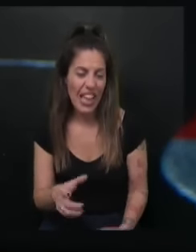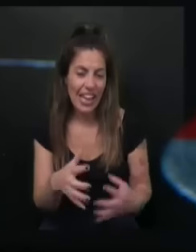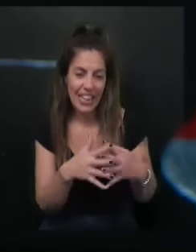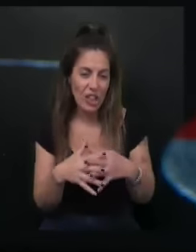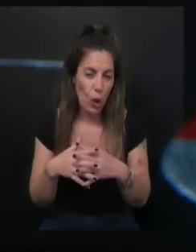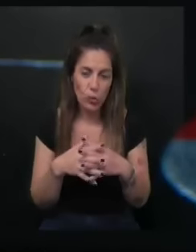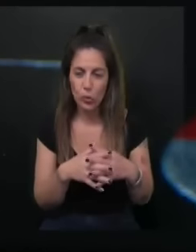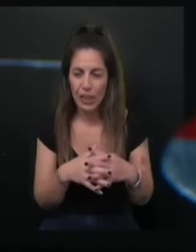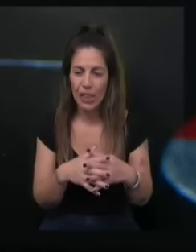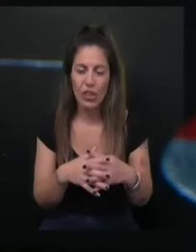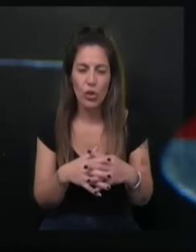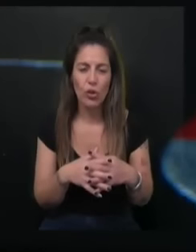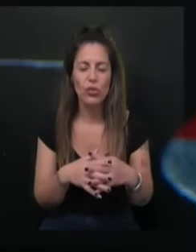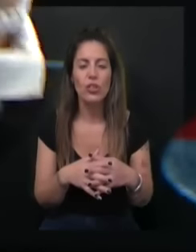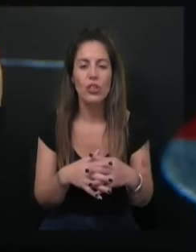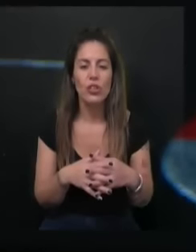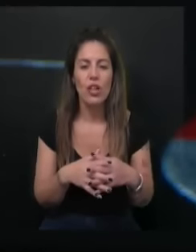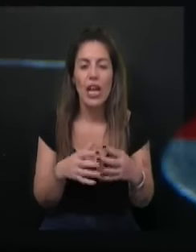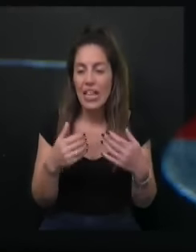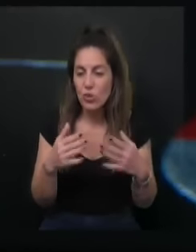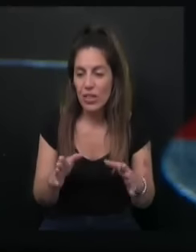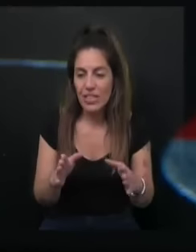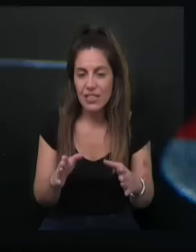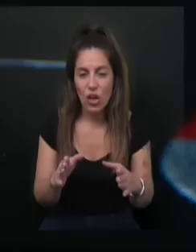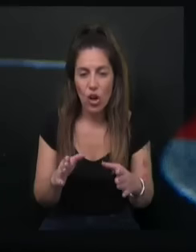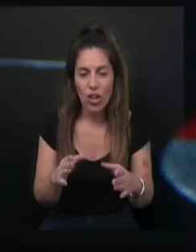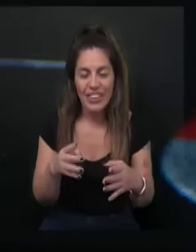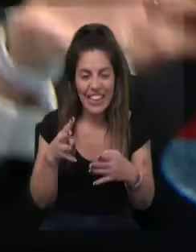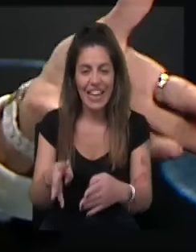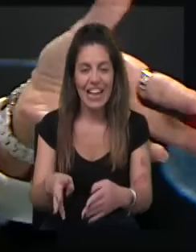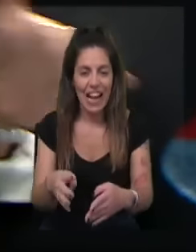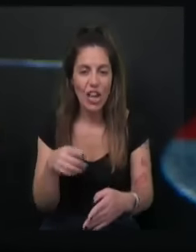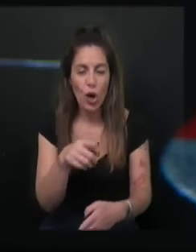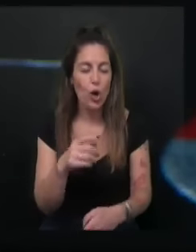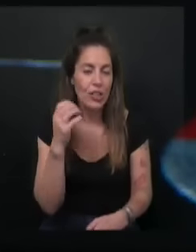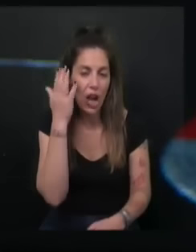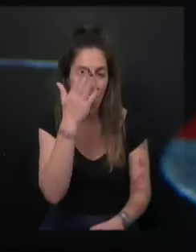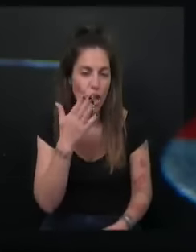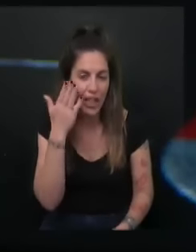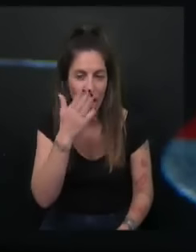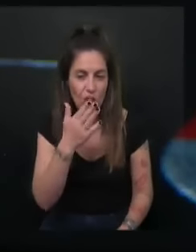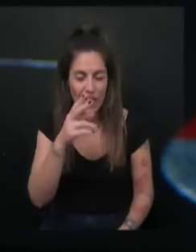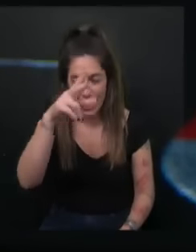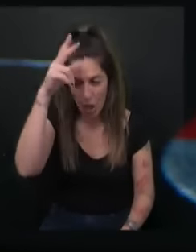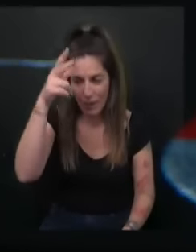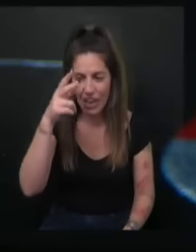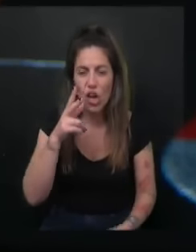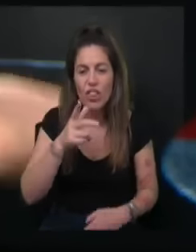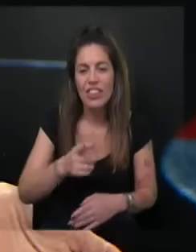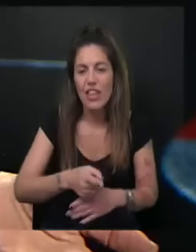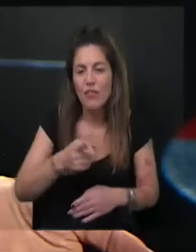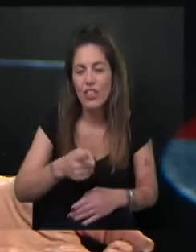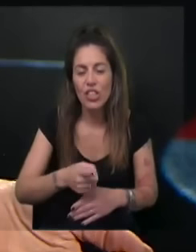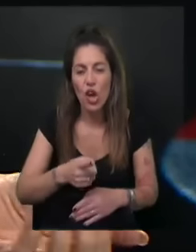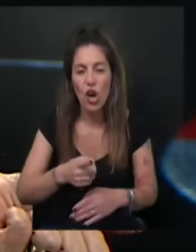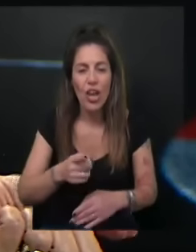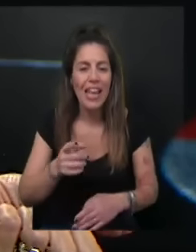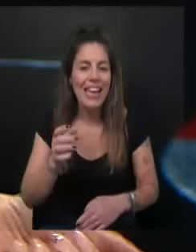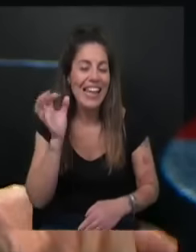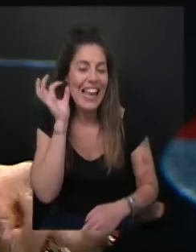Unidos en su inicio de cacería de brujas contra los negros y los mexicanos definió que las nenas rubias de